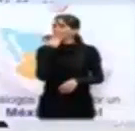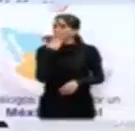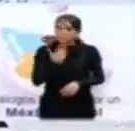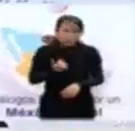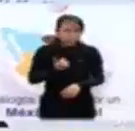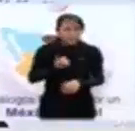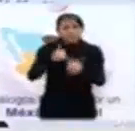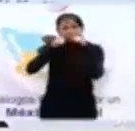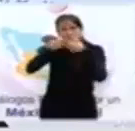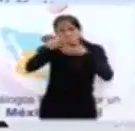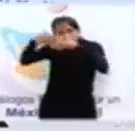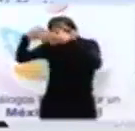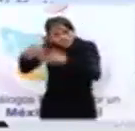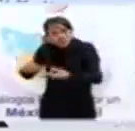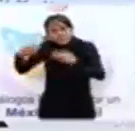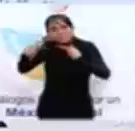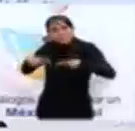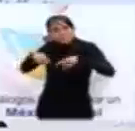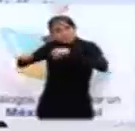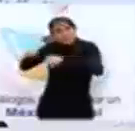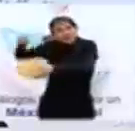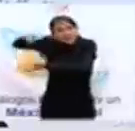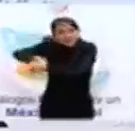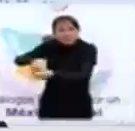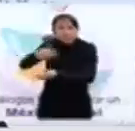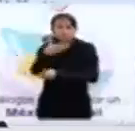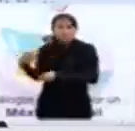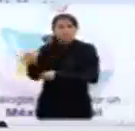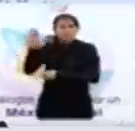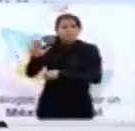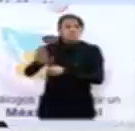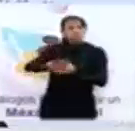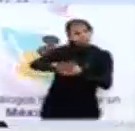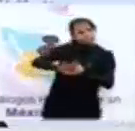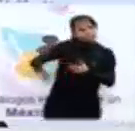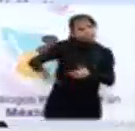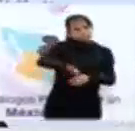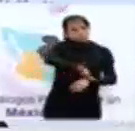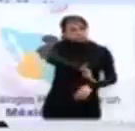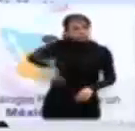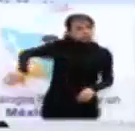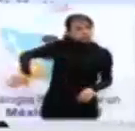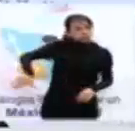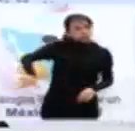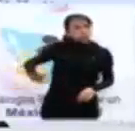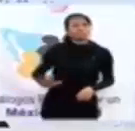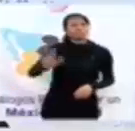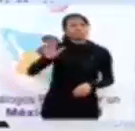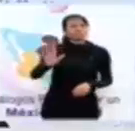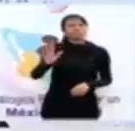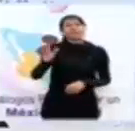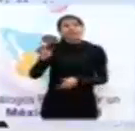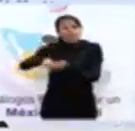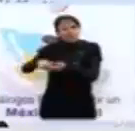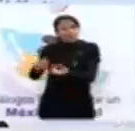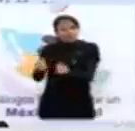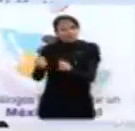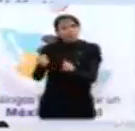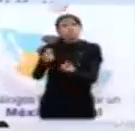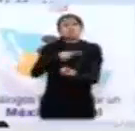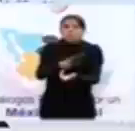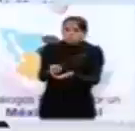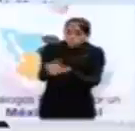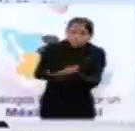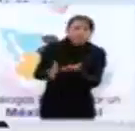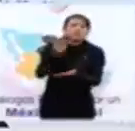gran injusticia, hay una exclusión marcada, hay unas condiciones especiales de pobreza, de falta de acceso a servicios,